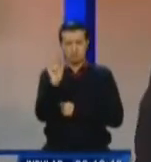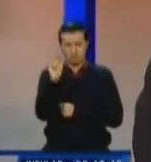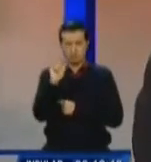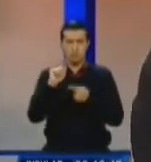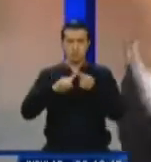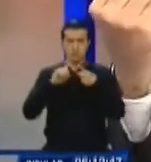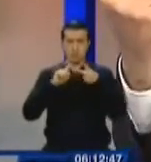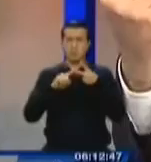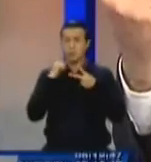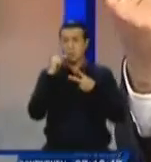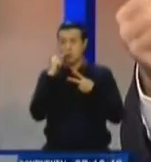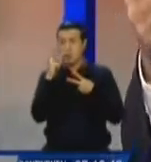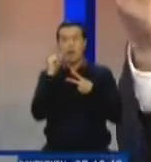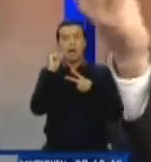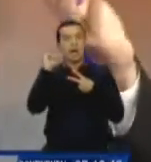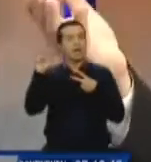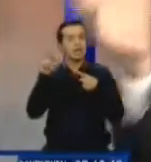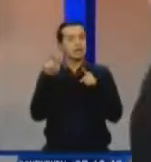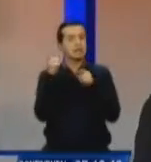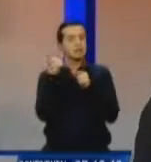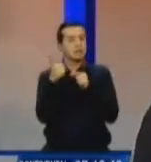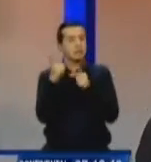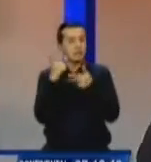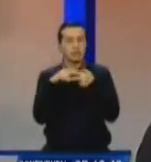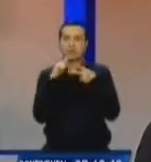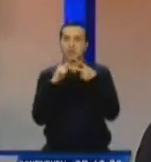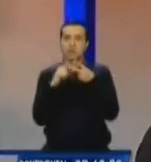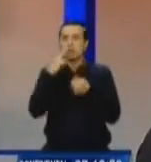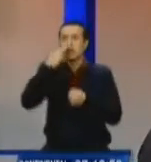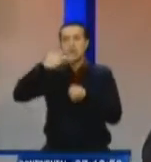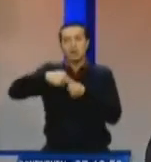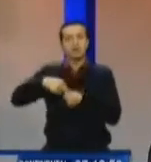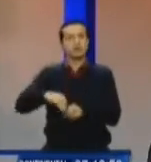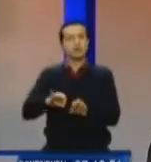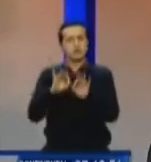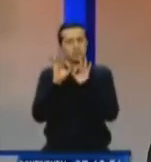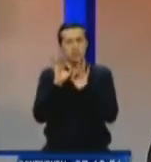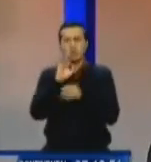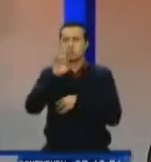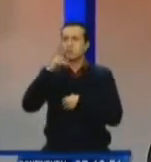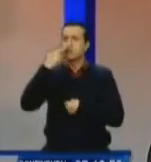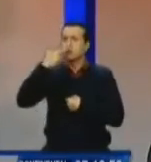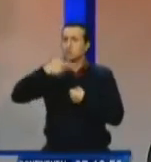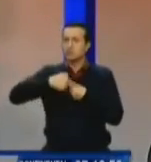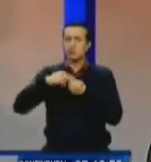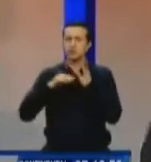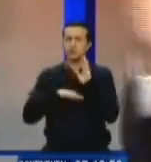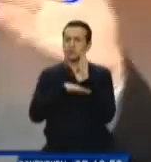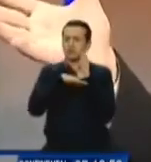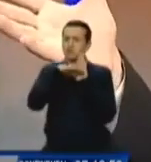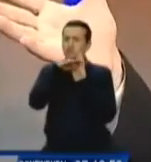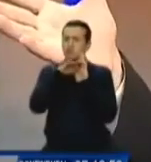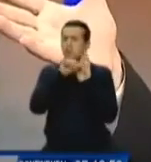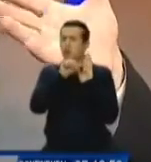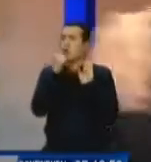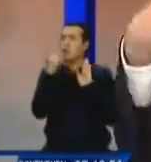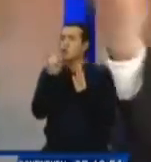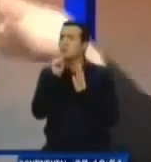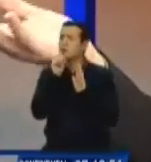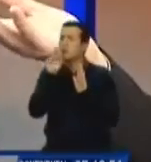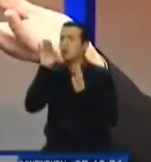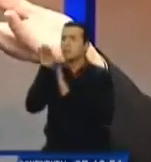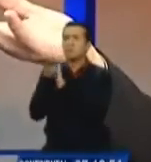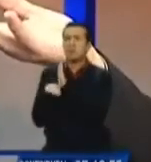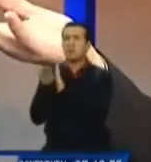hay una percepción de mejor calidad y de mejor y de la cantidad exacta tanquean con una cantidad de galones en petroecuador van a otras privadas